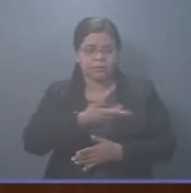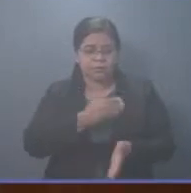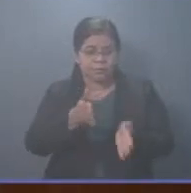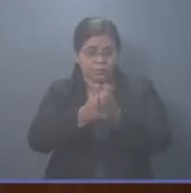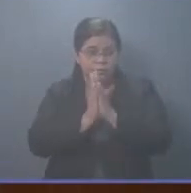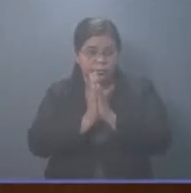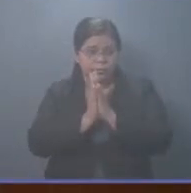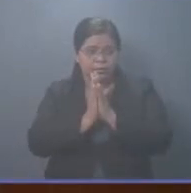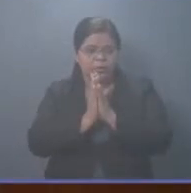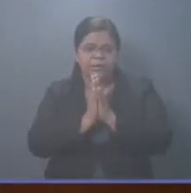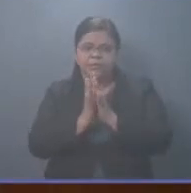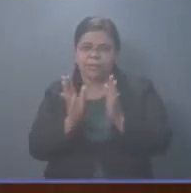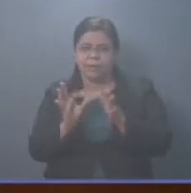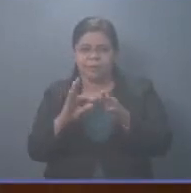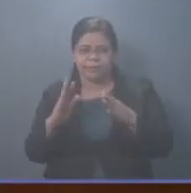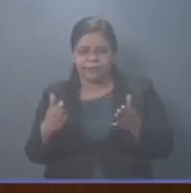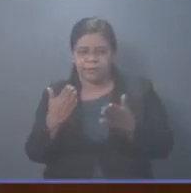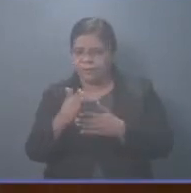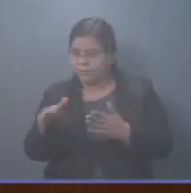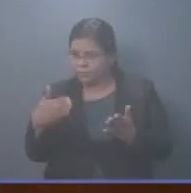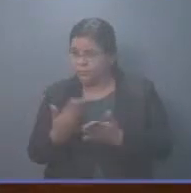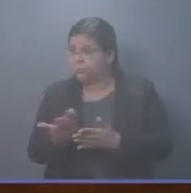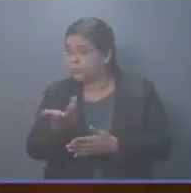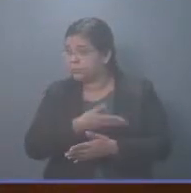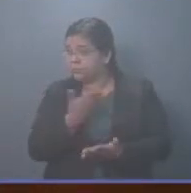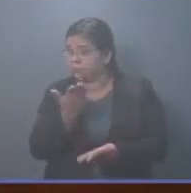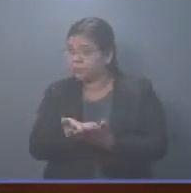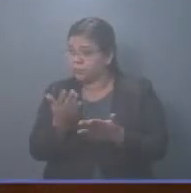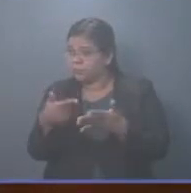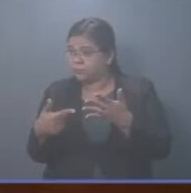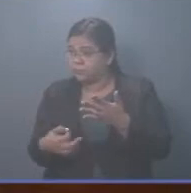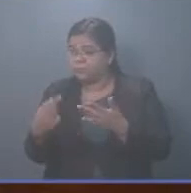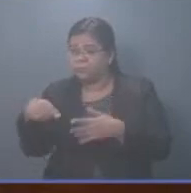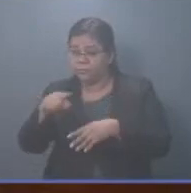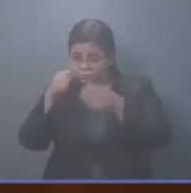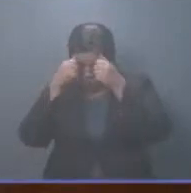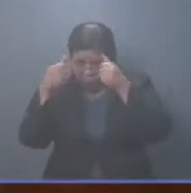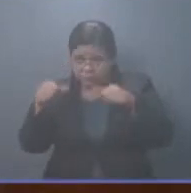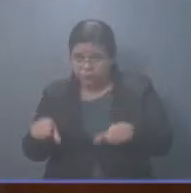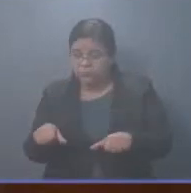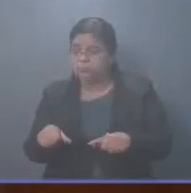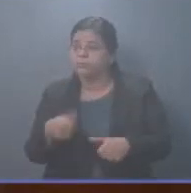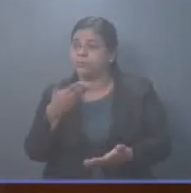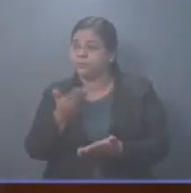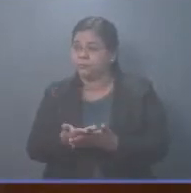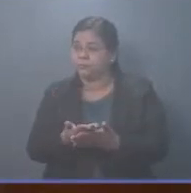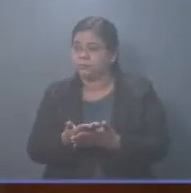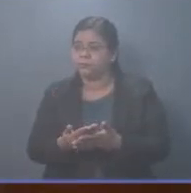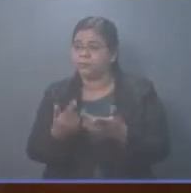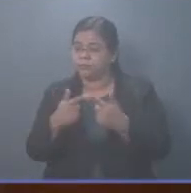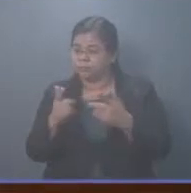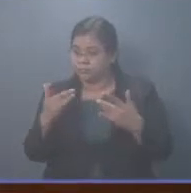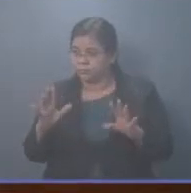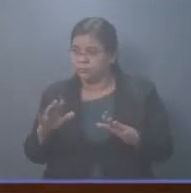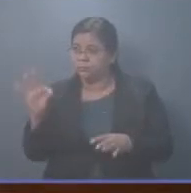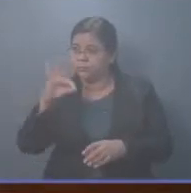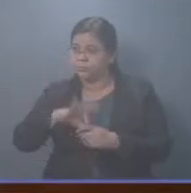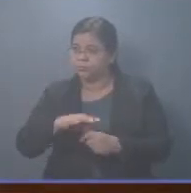de la tarifa autorizada del transporte colectivo de pasajeros. Los que estén de acuerdo con esta propuesta, a favor de emitir su voto.